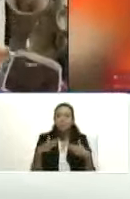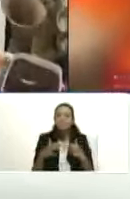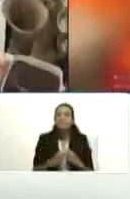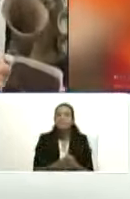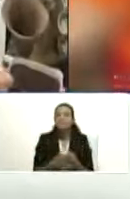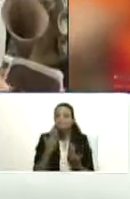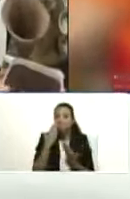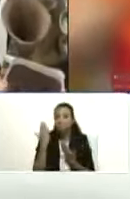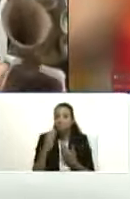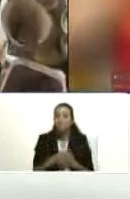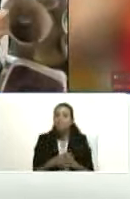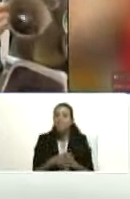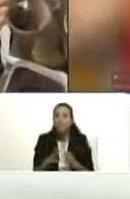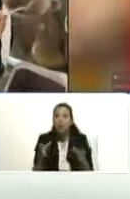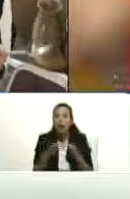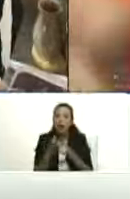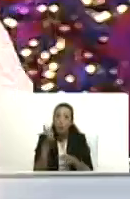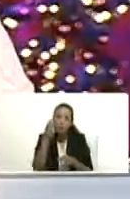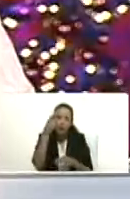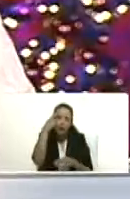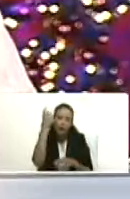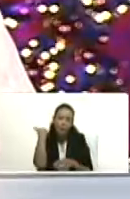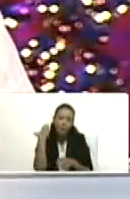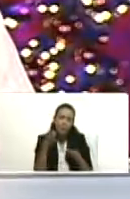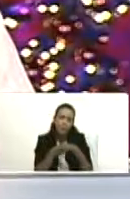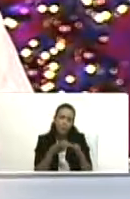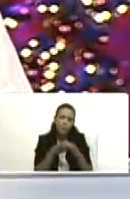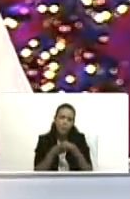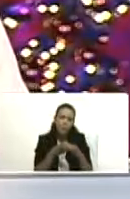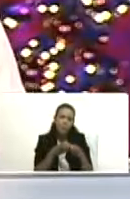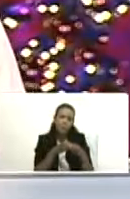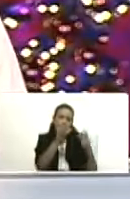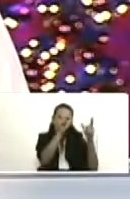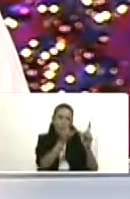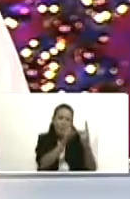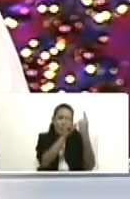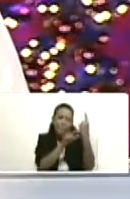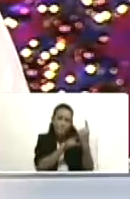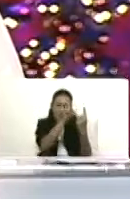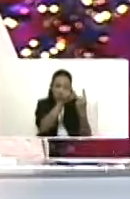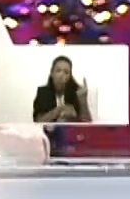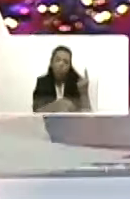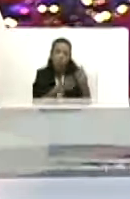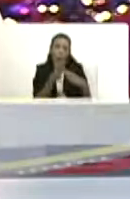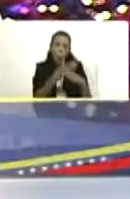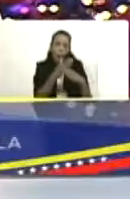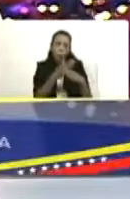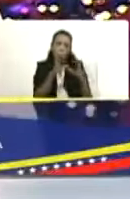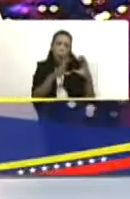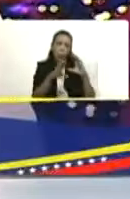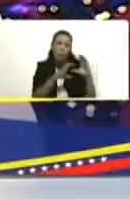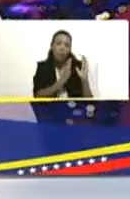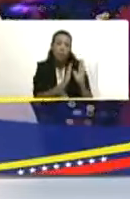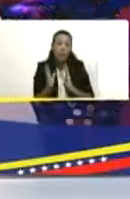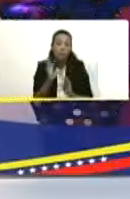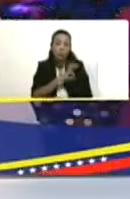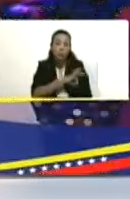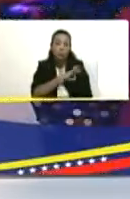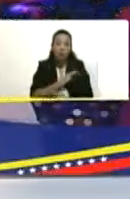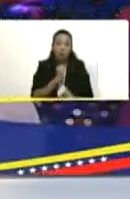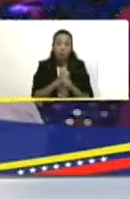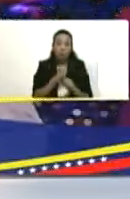¿Ah? Estuve reunido entonces, me regaló esta taza bien buena. Estuvimos conversando todos los planes